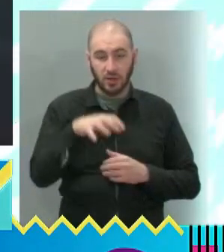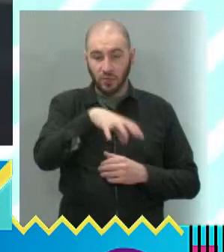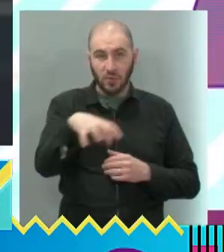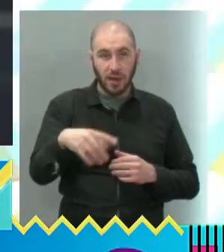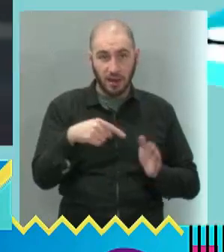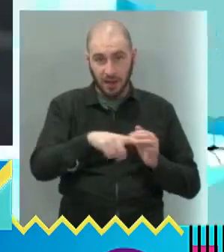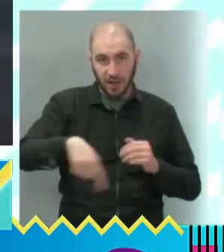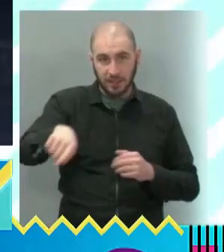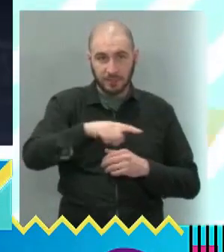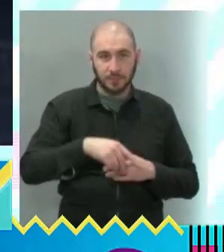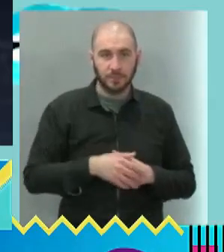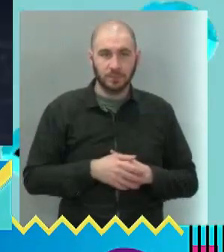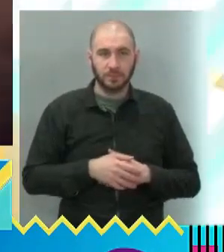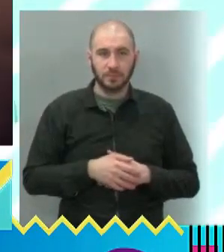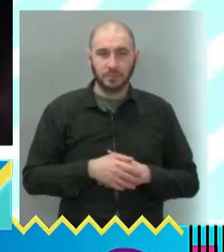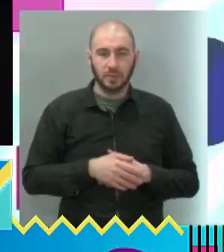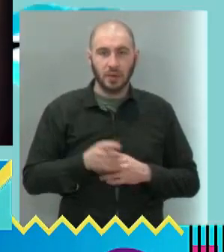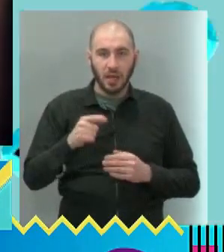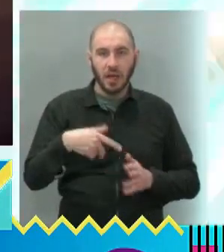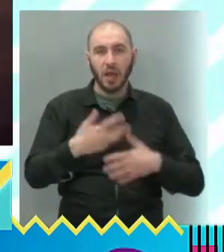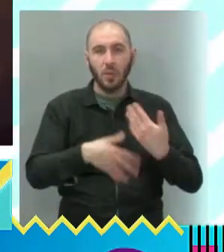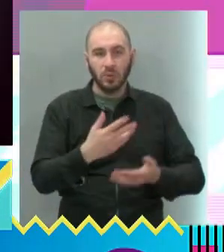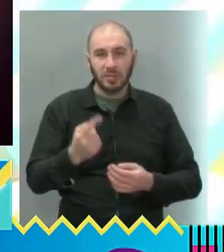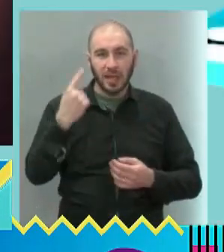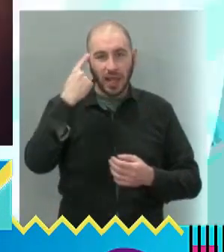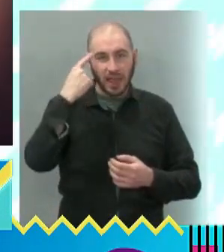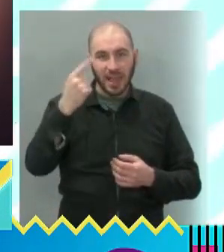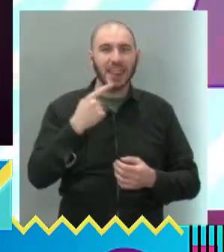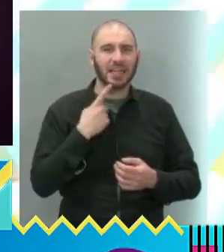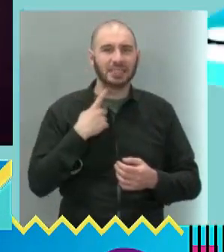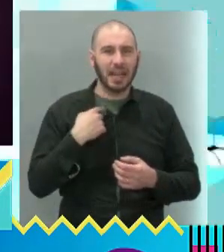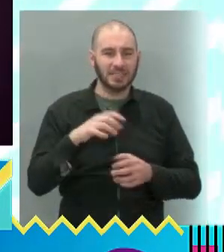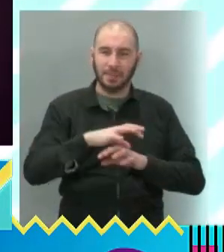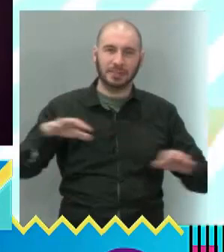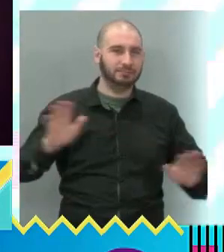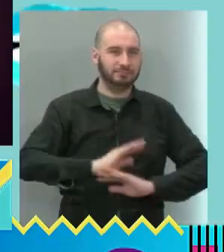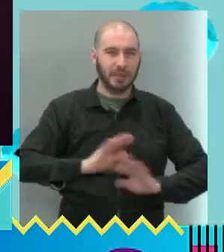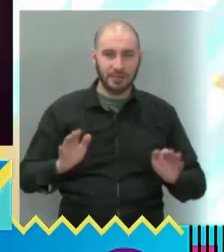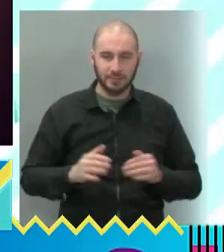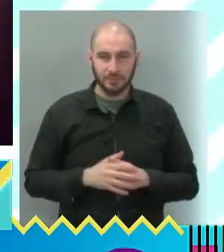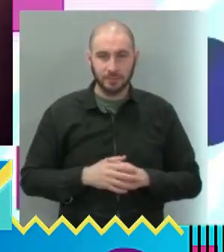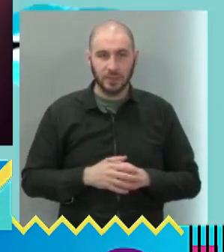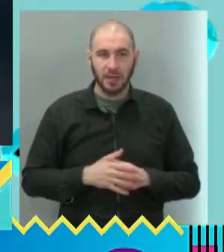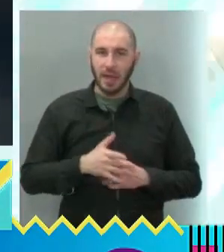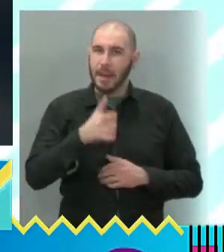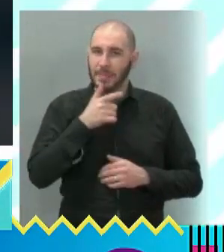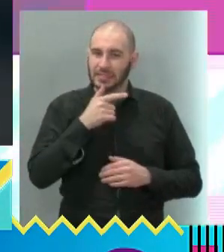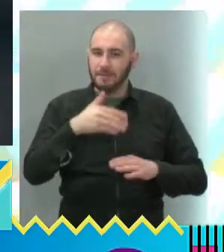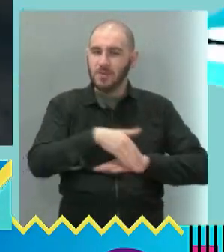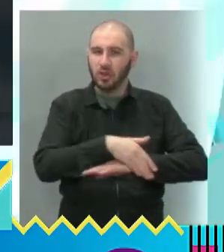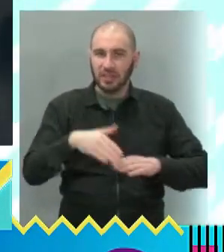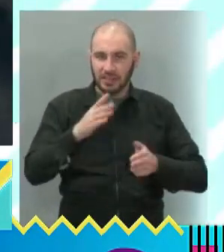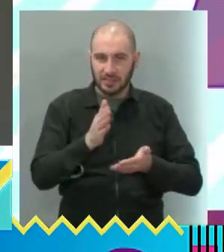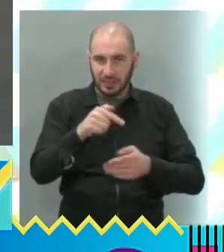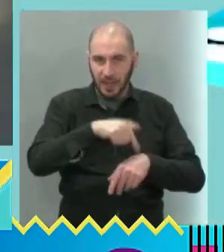lugares ya se evolucione a una idea de desear separarse. Separarse. Es como esa frontera